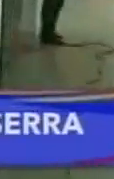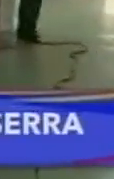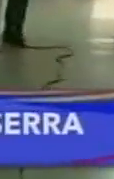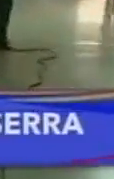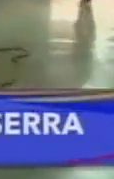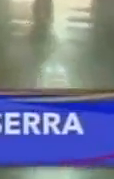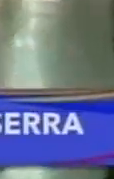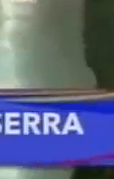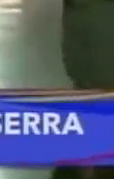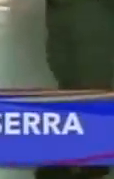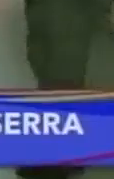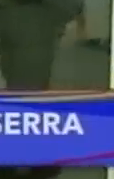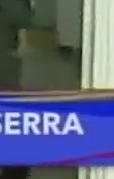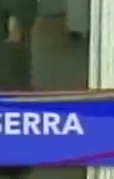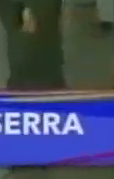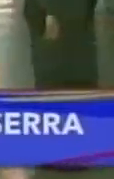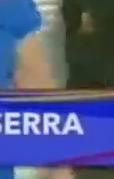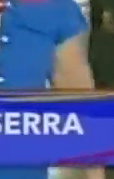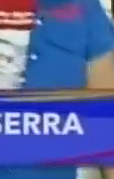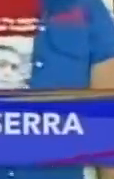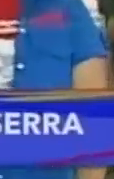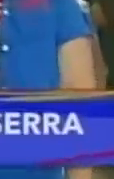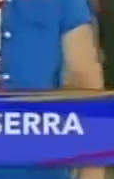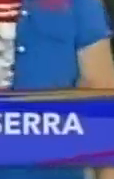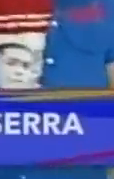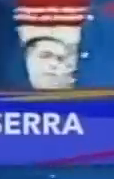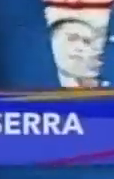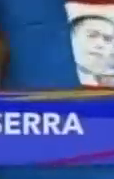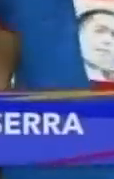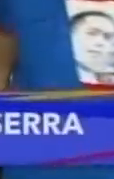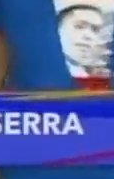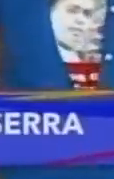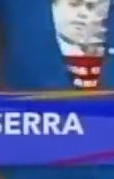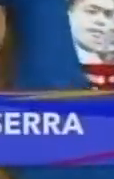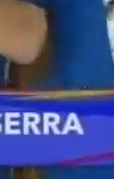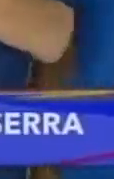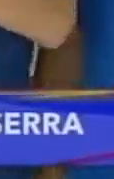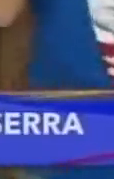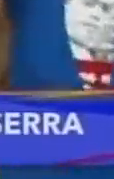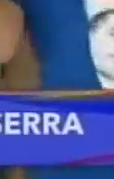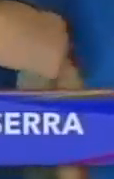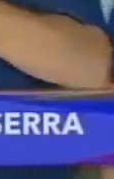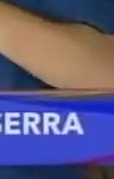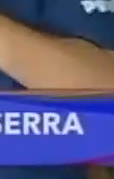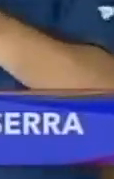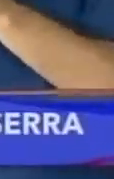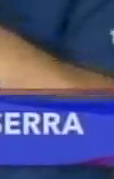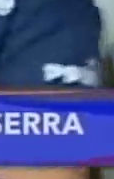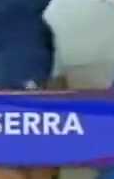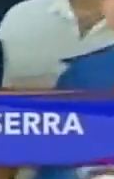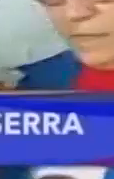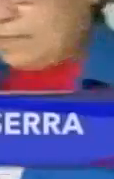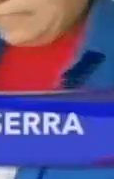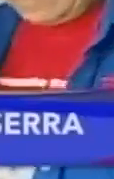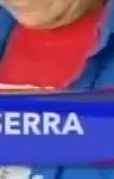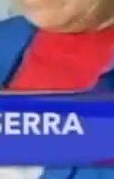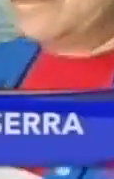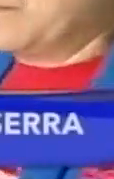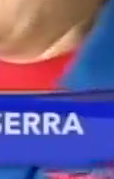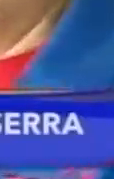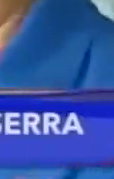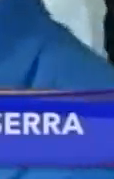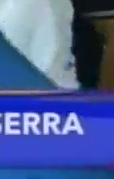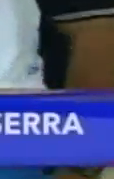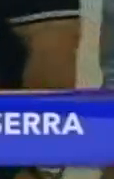Unas instalaciones de primera totalmente equipadas, bueno, que nos permite darle, Mayerlín, el alimento a los niños, y ya vamos a pasar a la parte